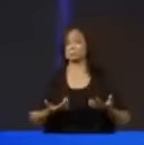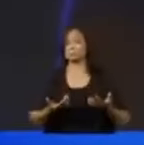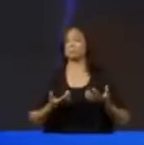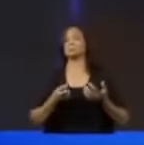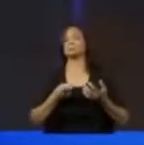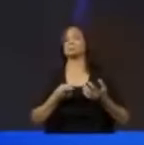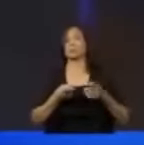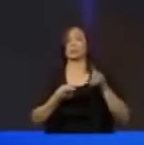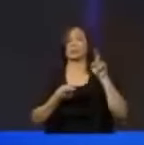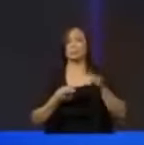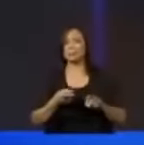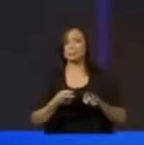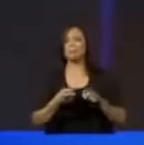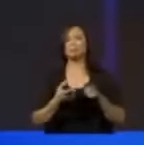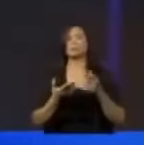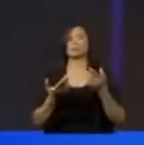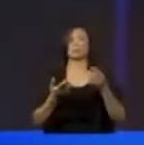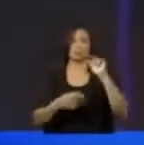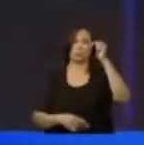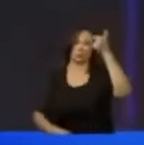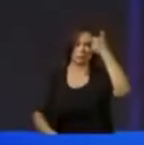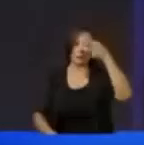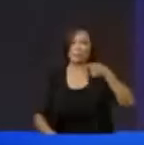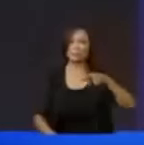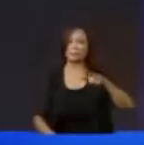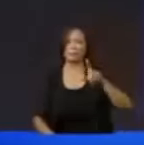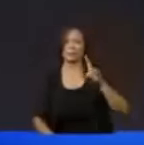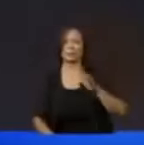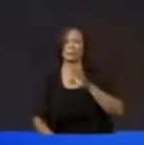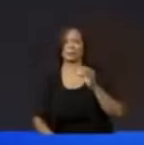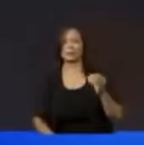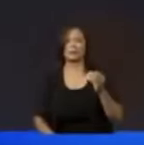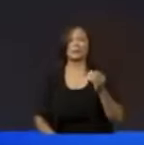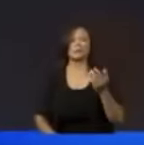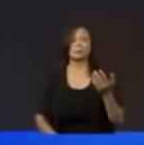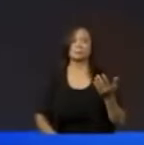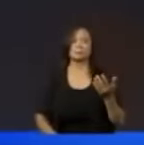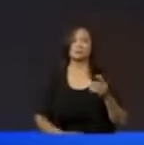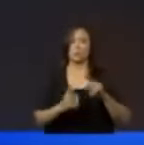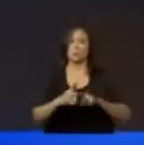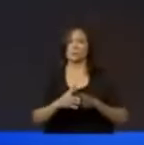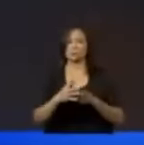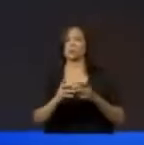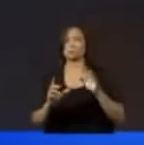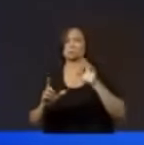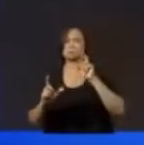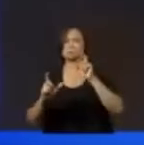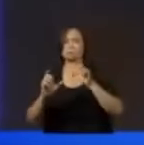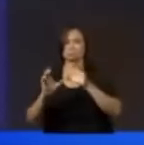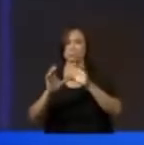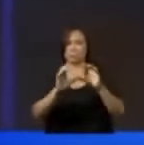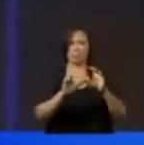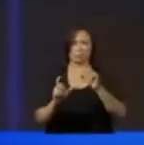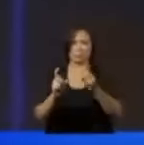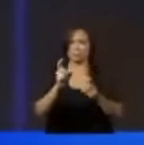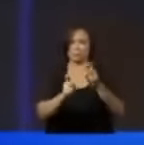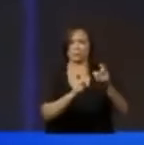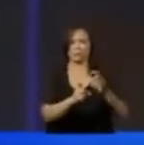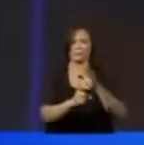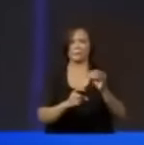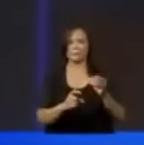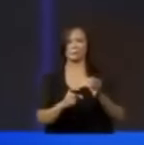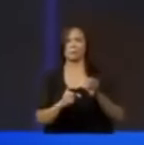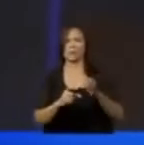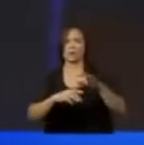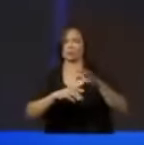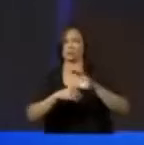ese problema tenemos que decir que en el gobierno del PLD iniciamos dándole los títulos de propiedad a